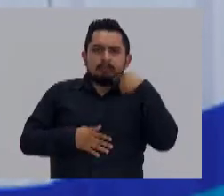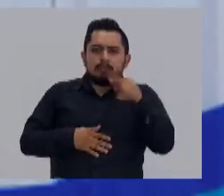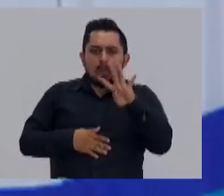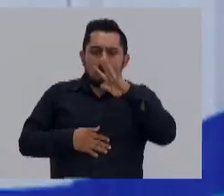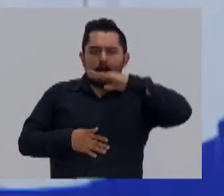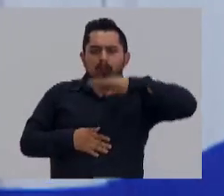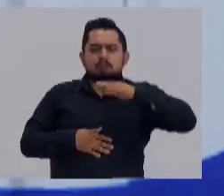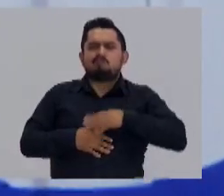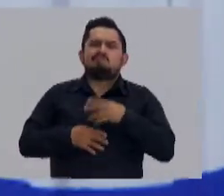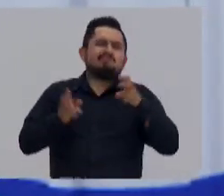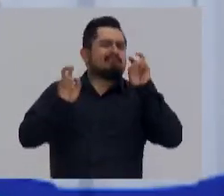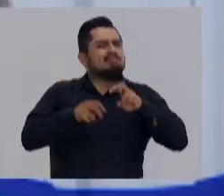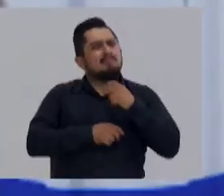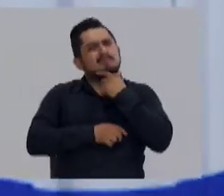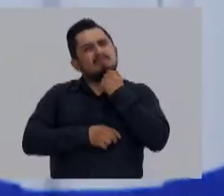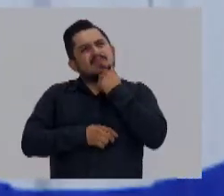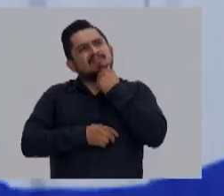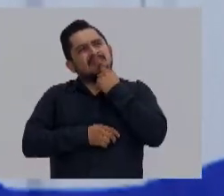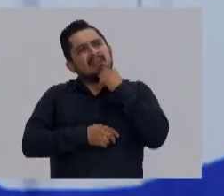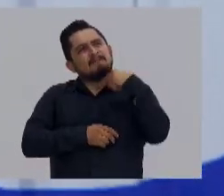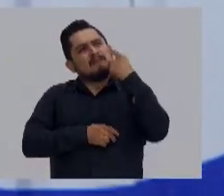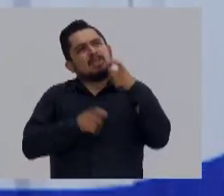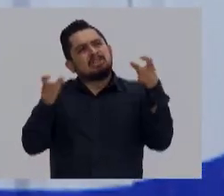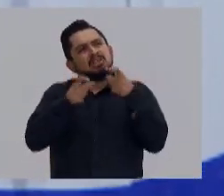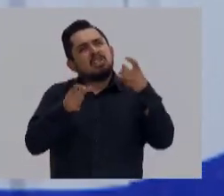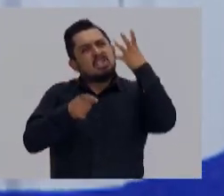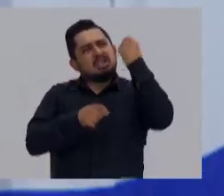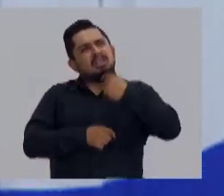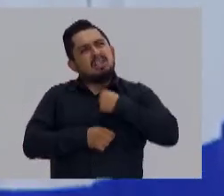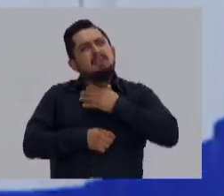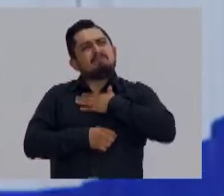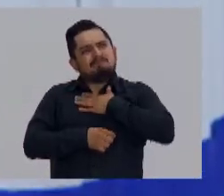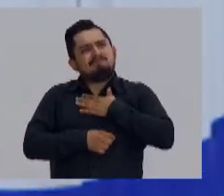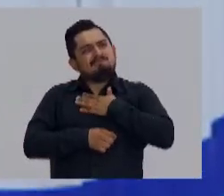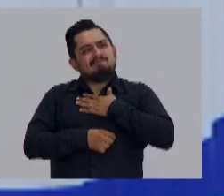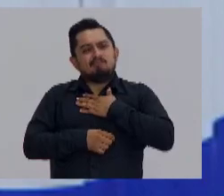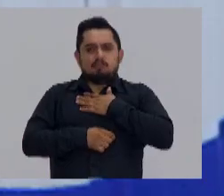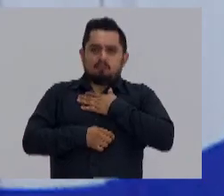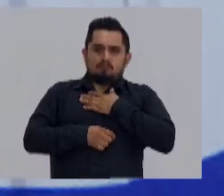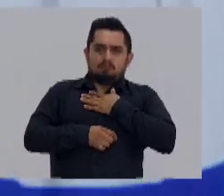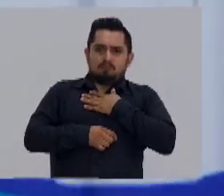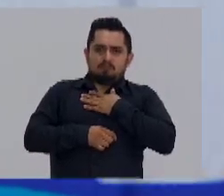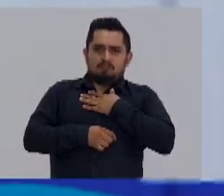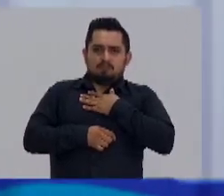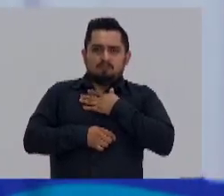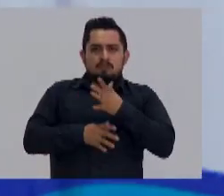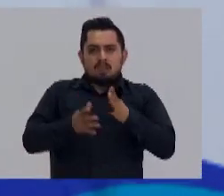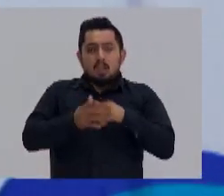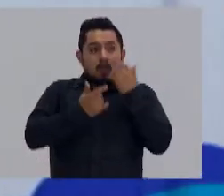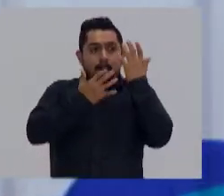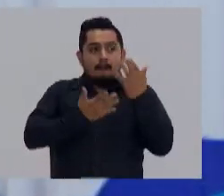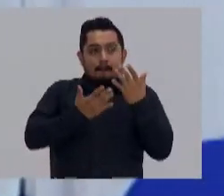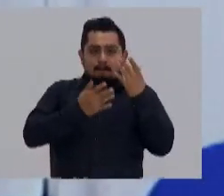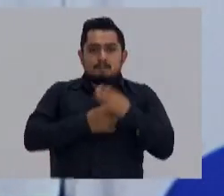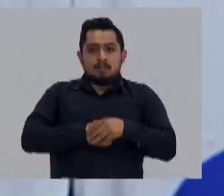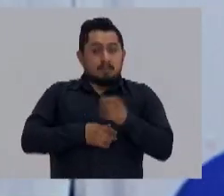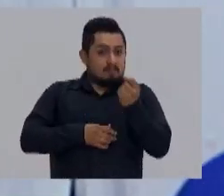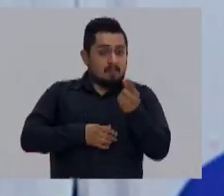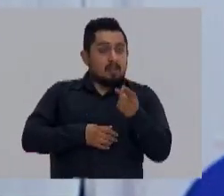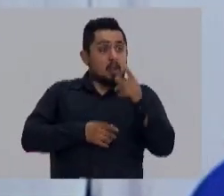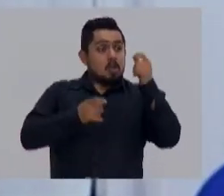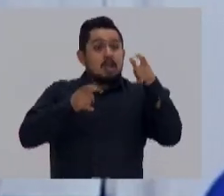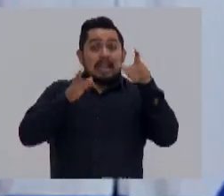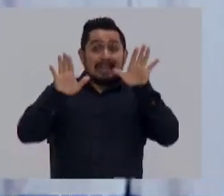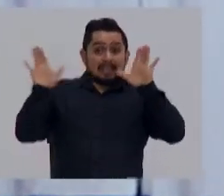el de las cuatro, no, mejor el día de mi cumpleaños. ¿Qué cosa más bella es esperar el cumpleaños del Señor Jesús,